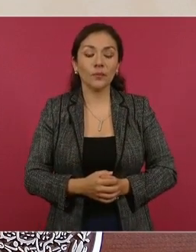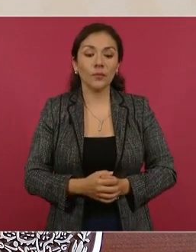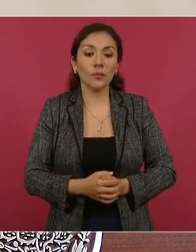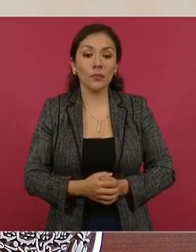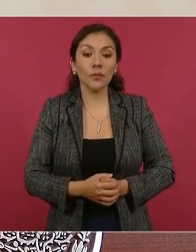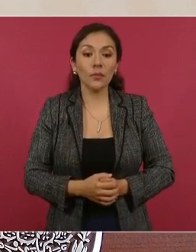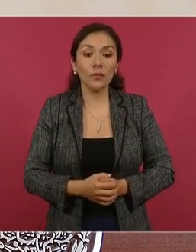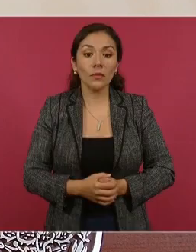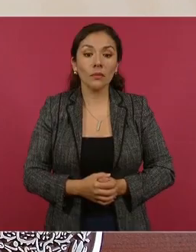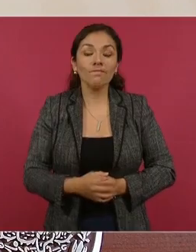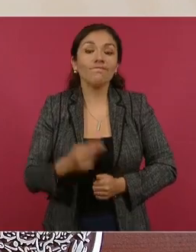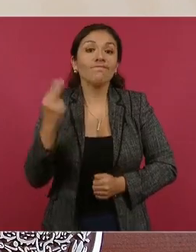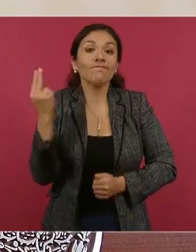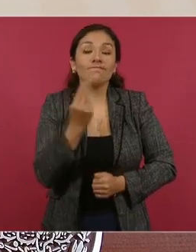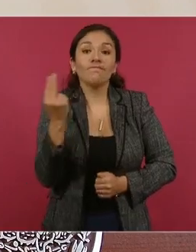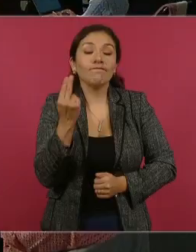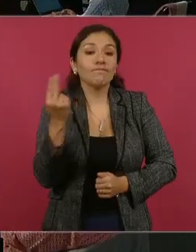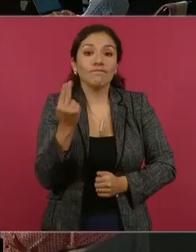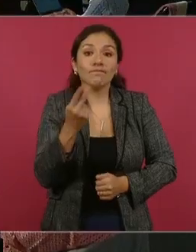para atender